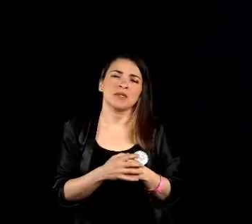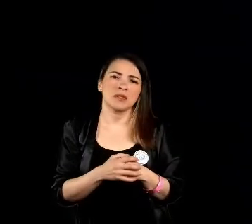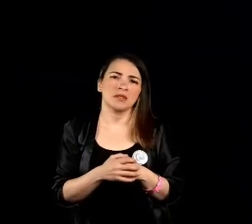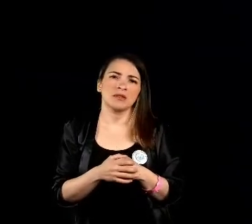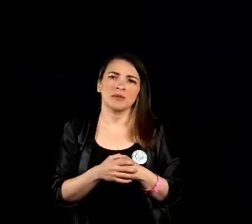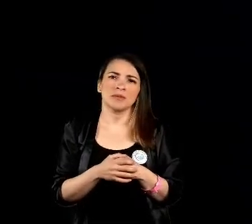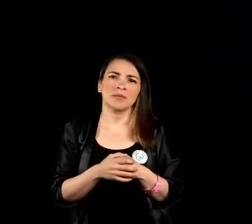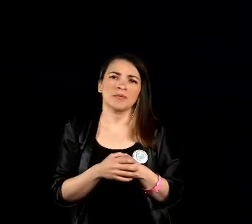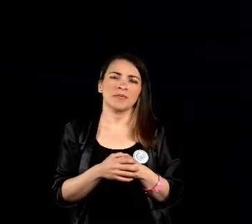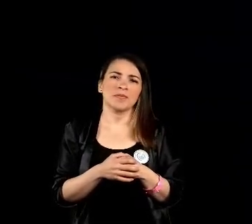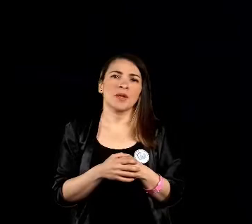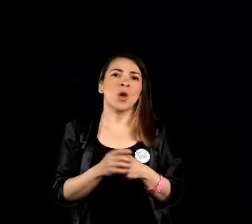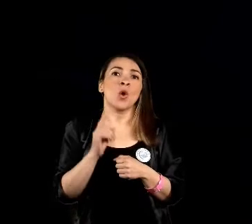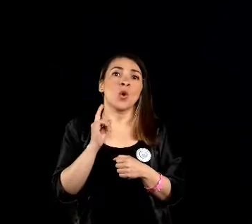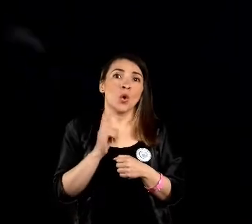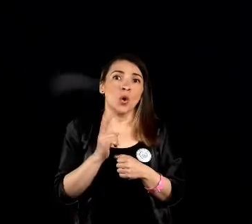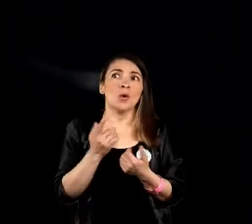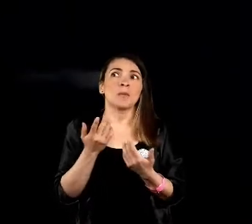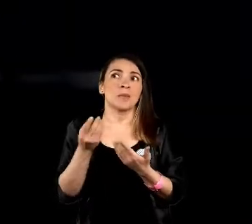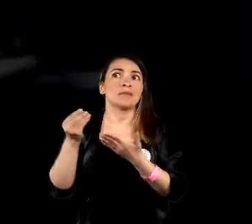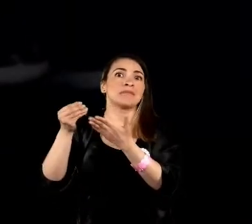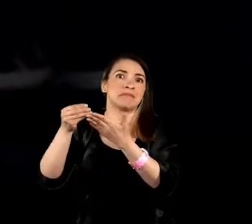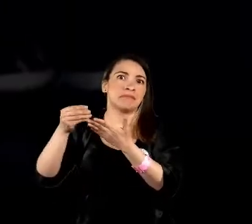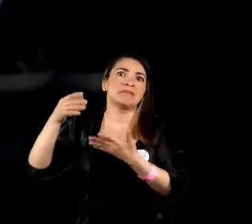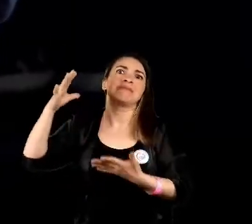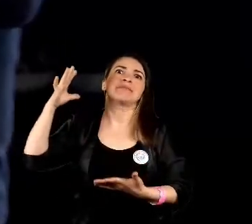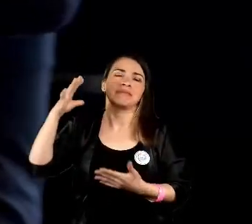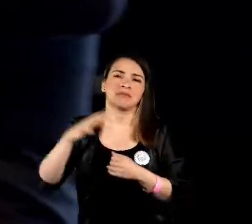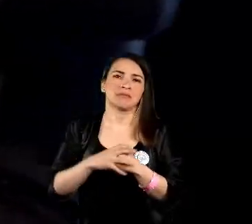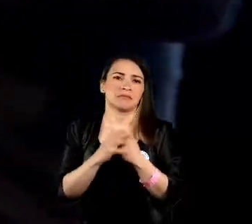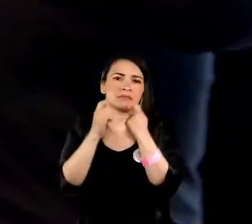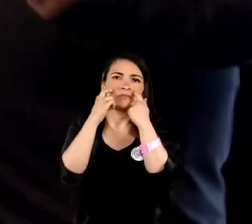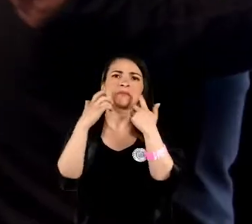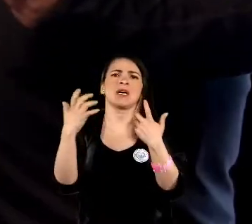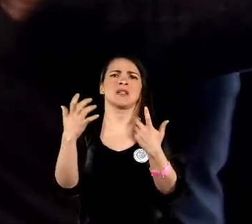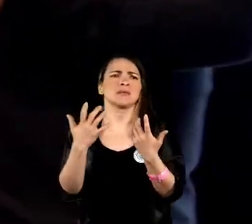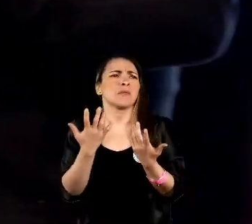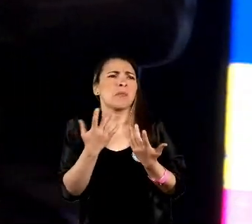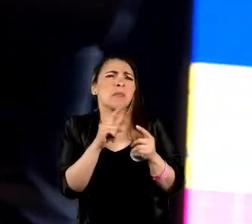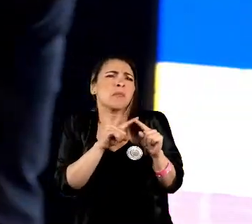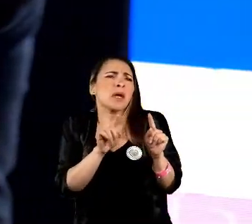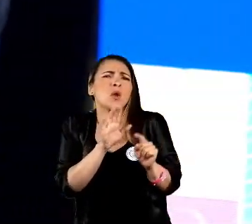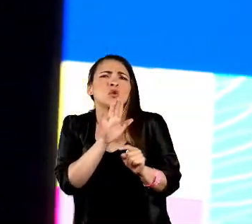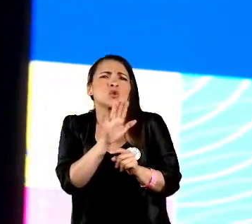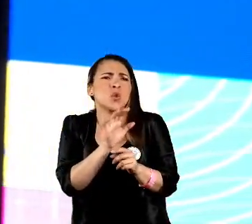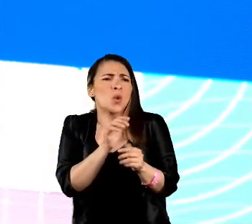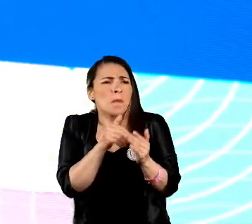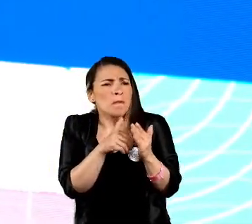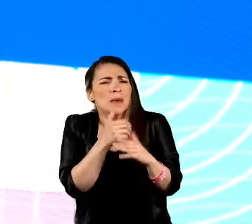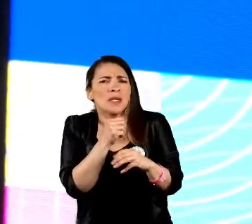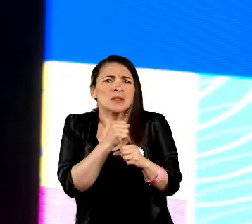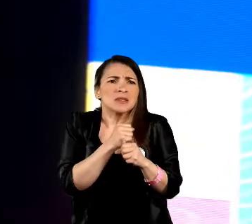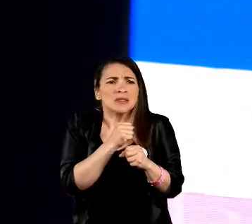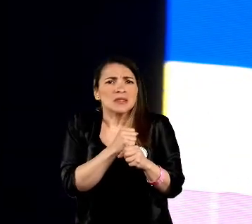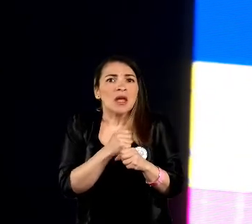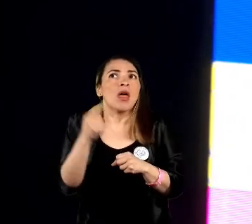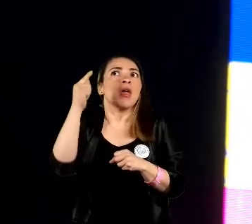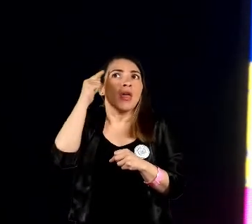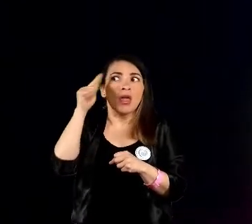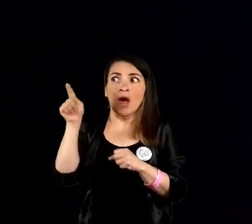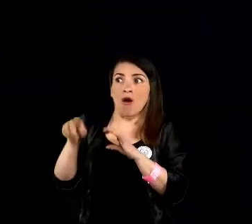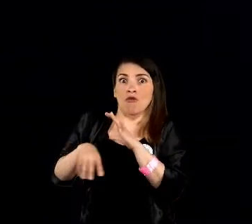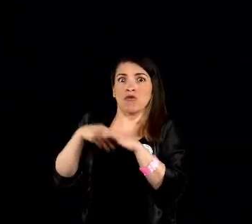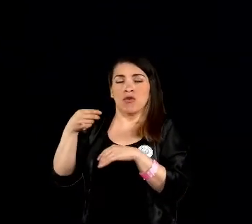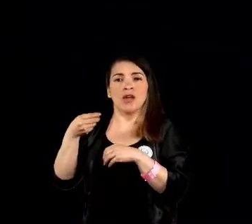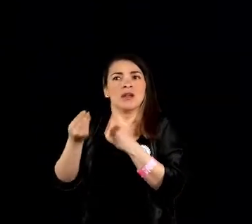porque vas a tener un costo altísimo y relevante por algo que estás iniciando porque crees que esa empresa afuera está haciendo